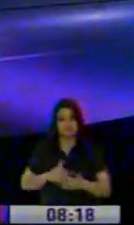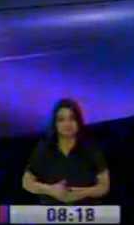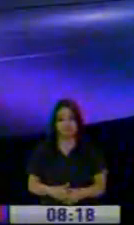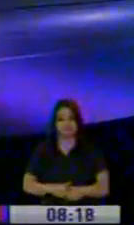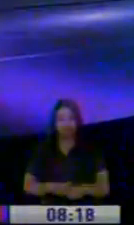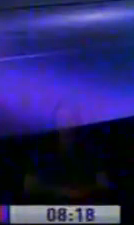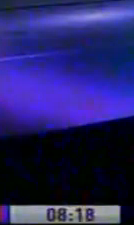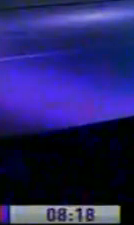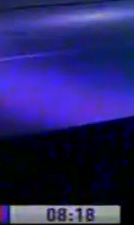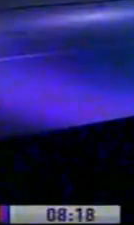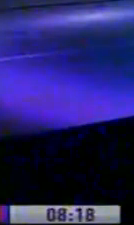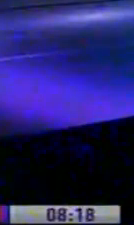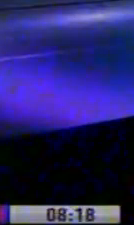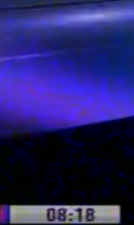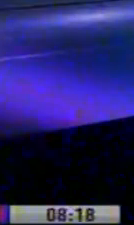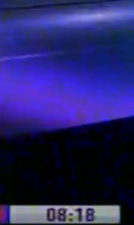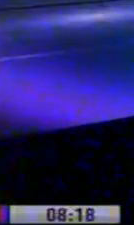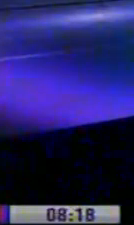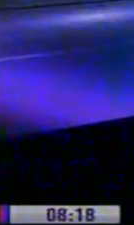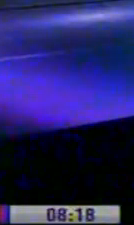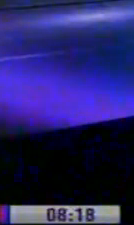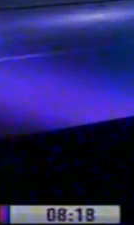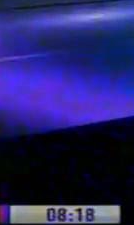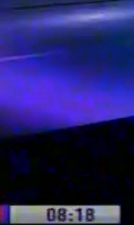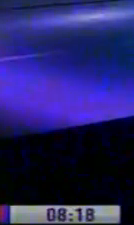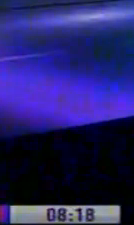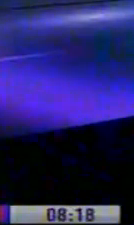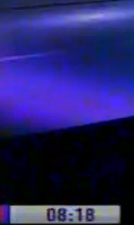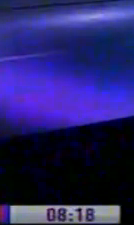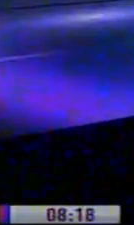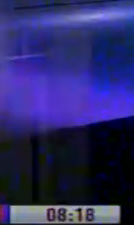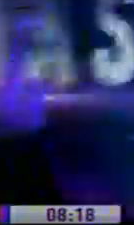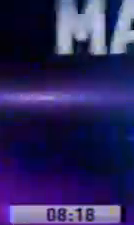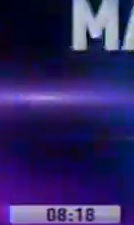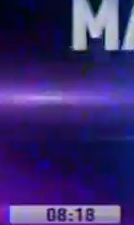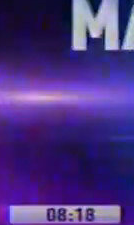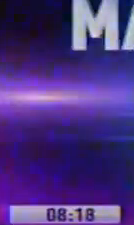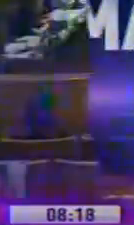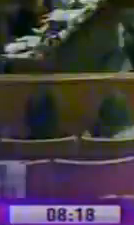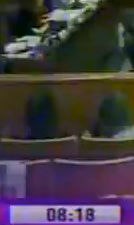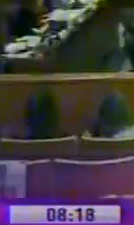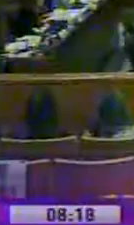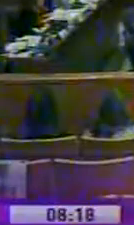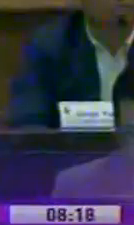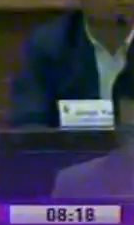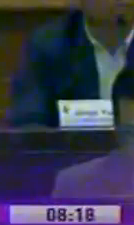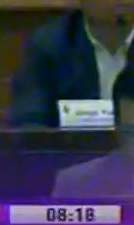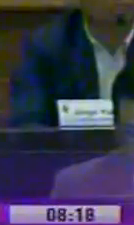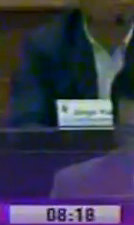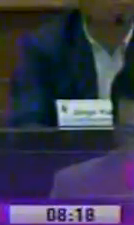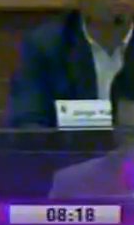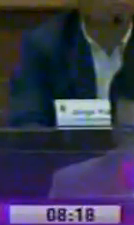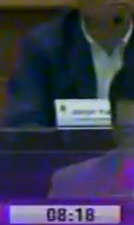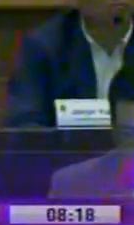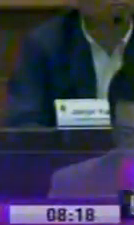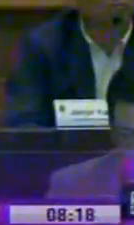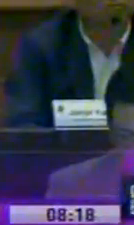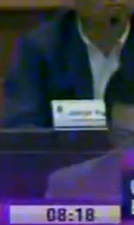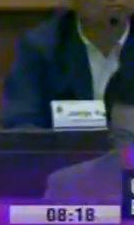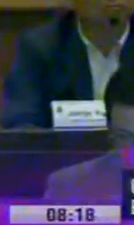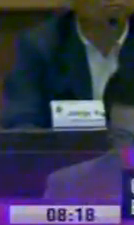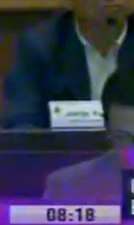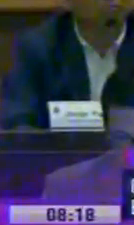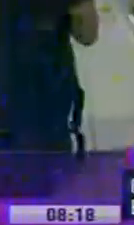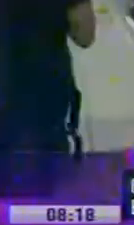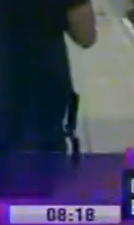comunidad. Hacemos unos breves minutos y, Ali querida, retornamos con más. Al volver les contamos que la ordenanza para el ajuste